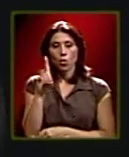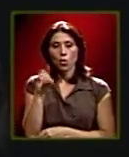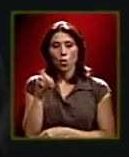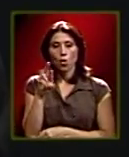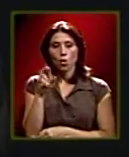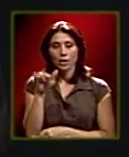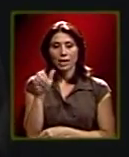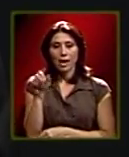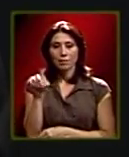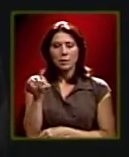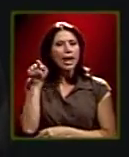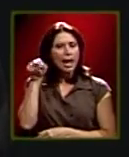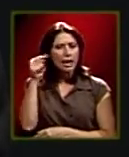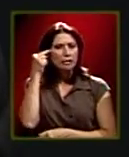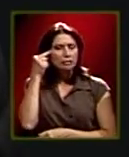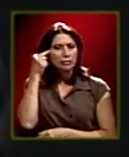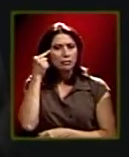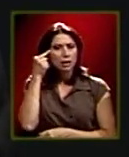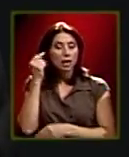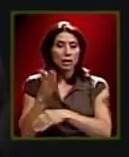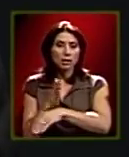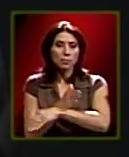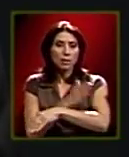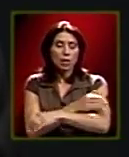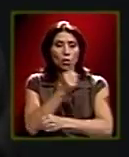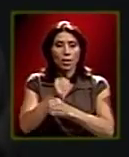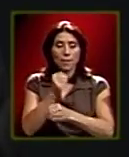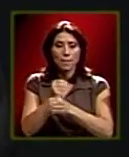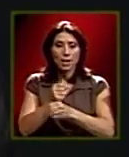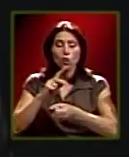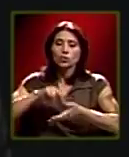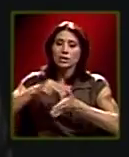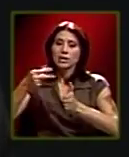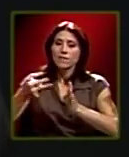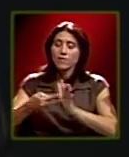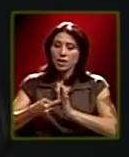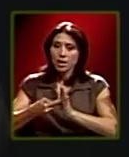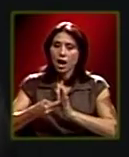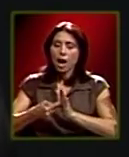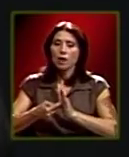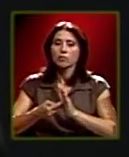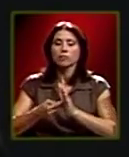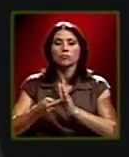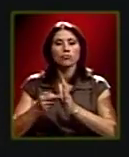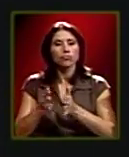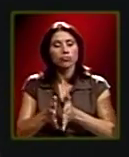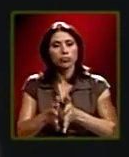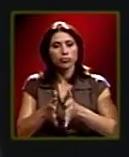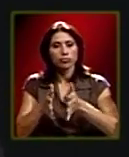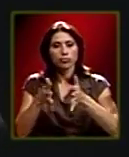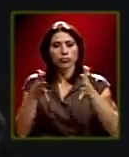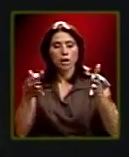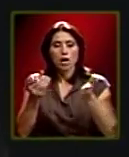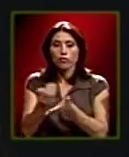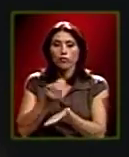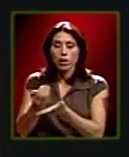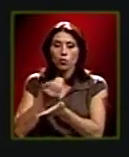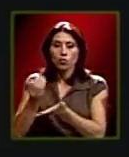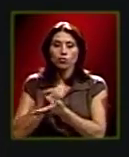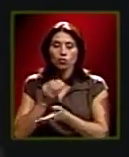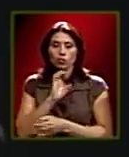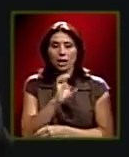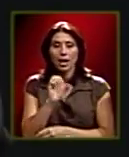el crecimiento del empleo le significaba a él, empleo calidad, un aumento sustancial en los recursos de la Caja por las